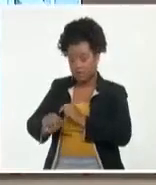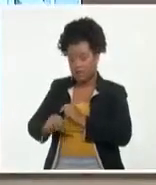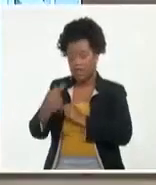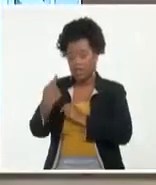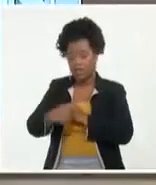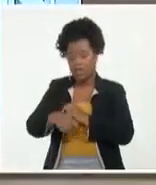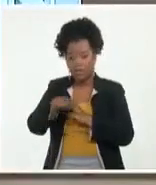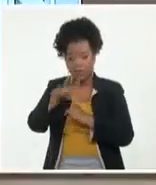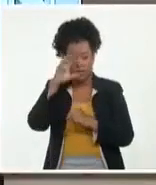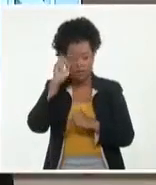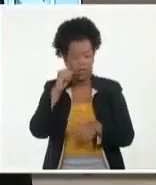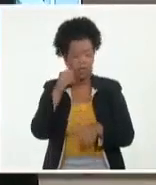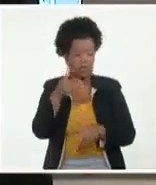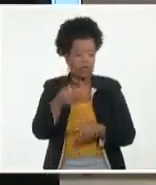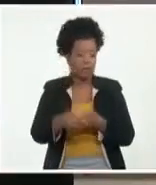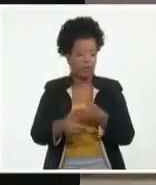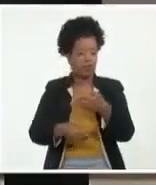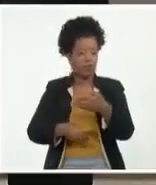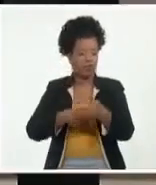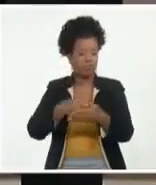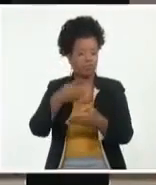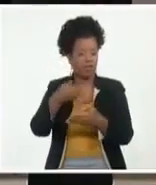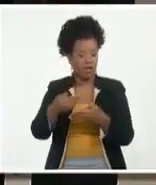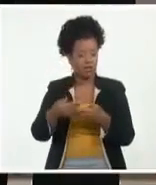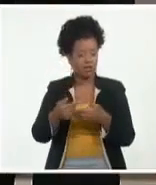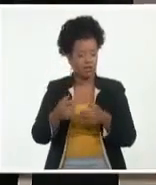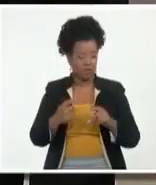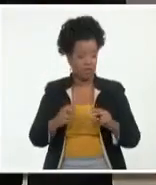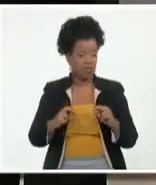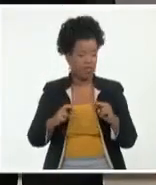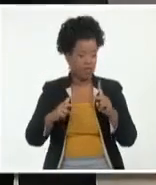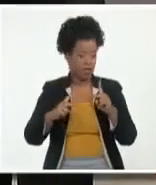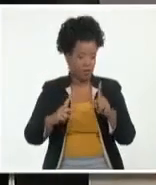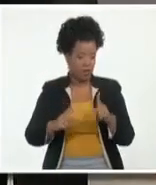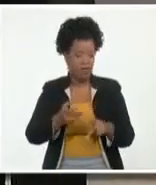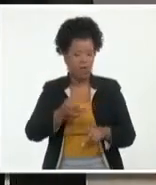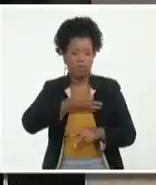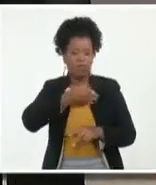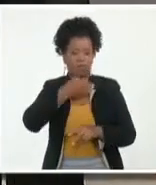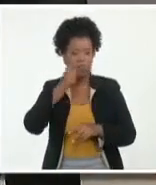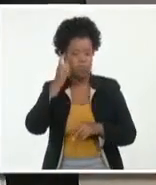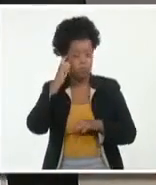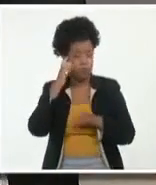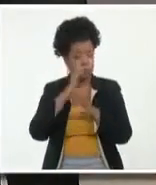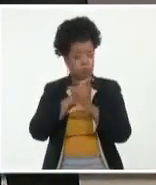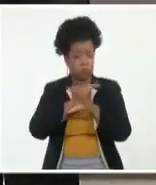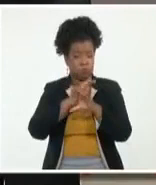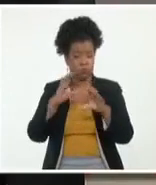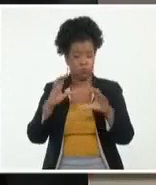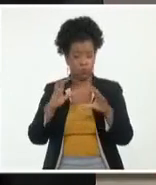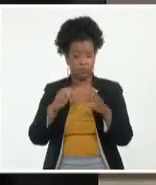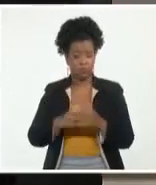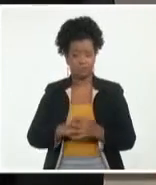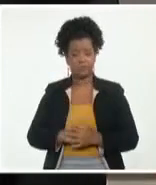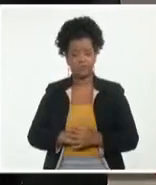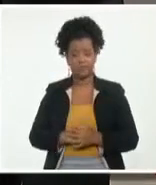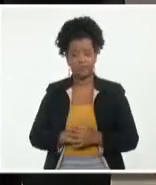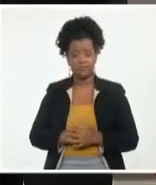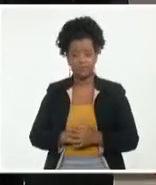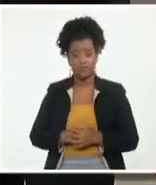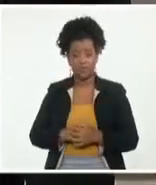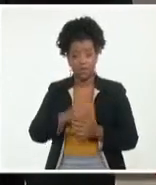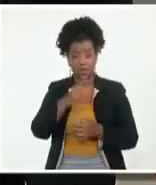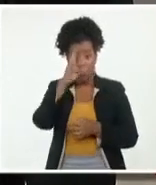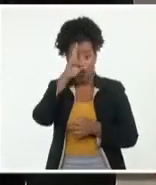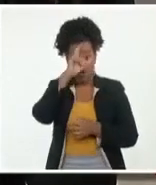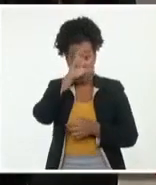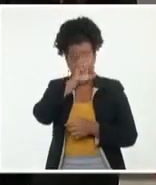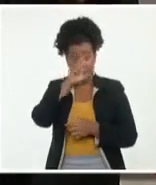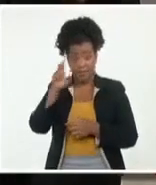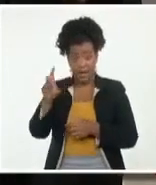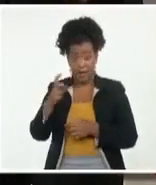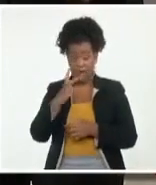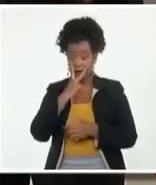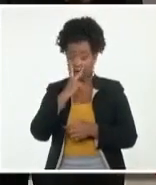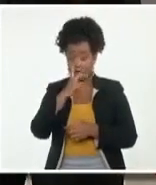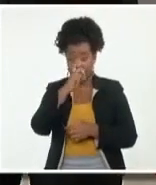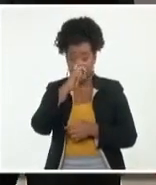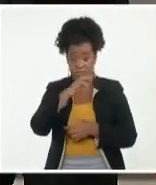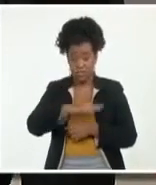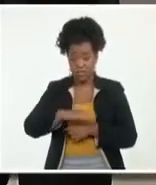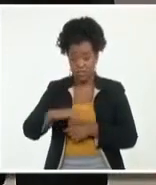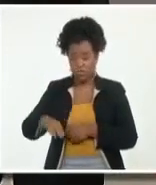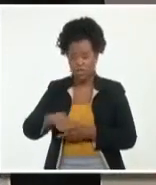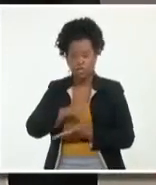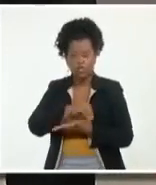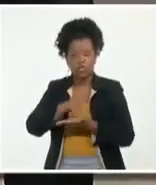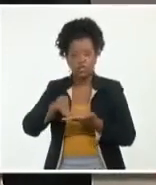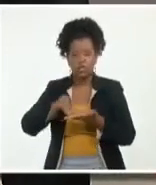este proceso, acudo una vez más a la ciencia. En el sitio clínico del Hospital Pediátrico Juan Manuel Márquez, aquí en La Habana, donde tiene